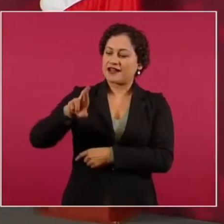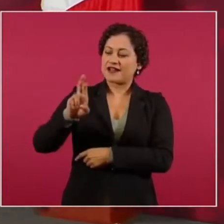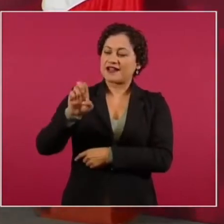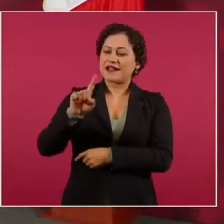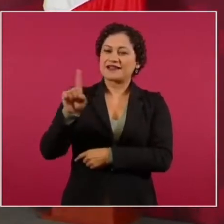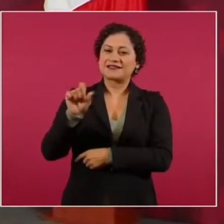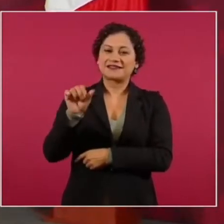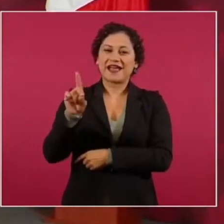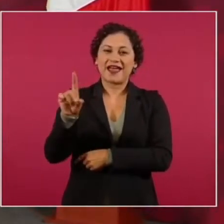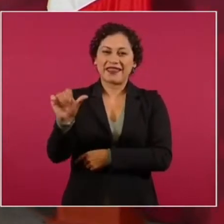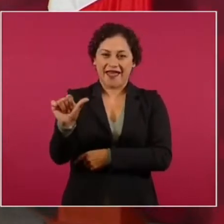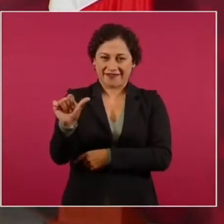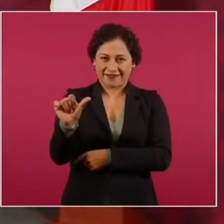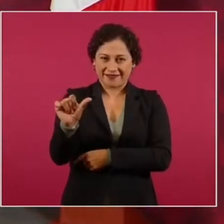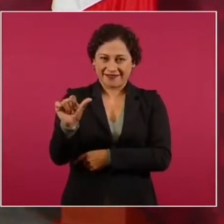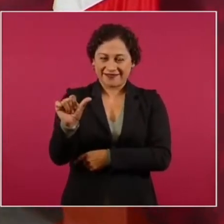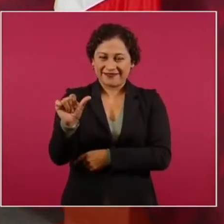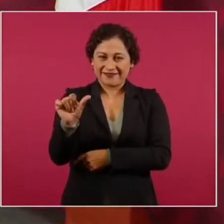cuando